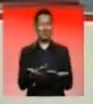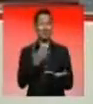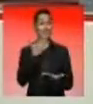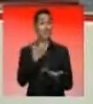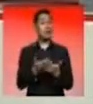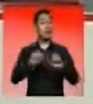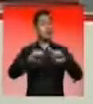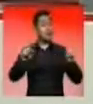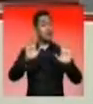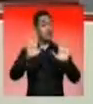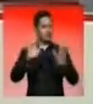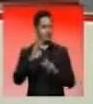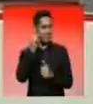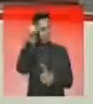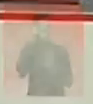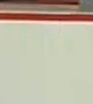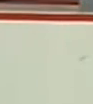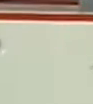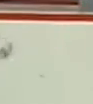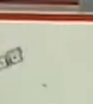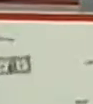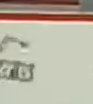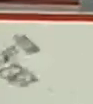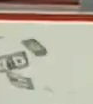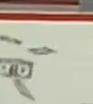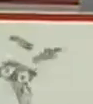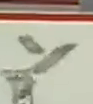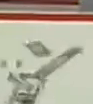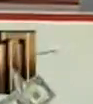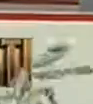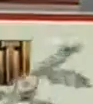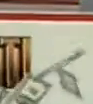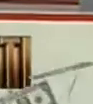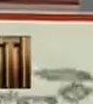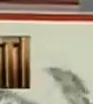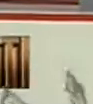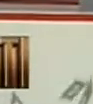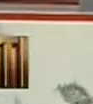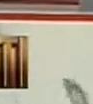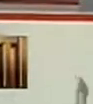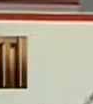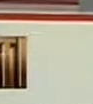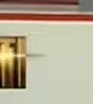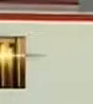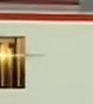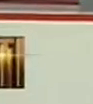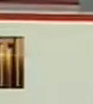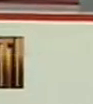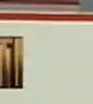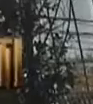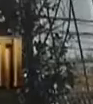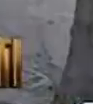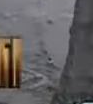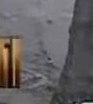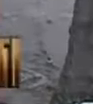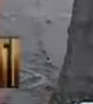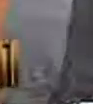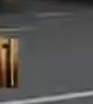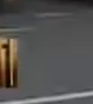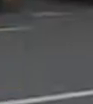Pero les queremos recordar que mañana es el gran día, el casting de Gama en Guayaquil. Si usted quiere